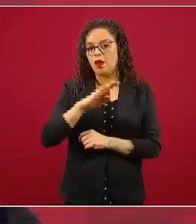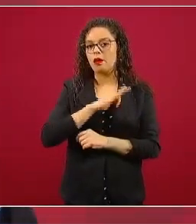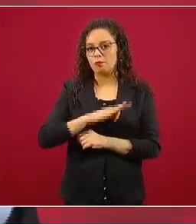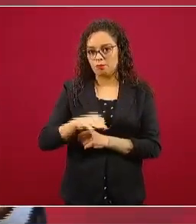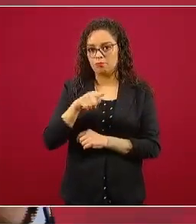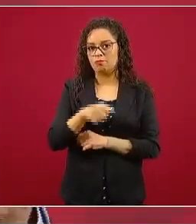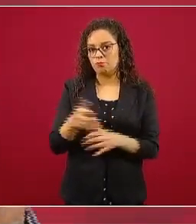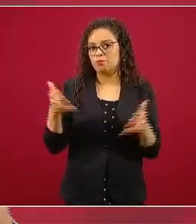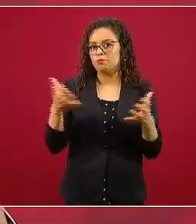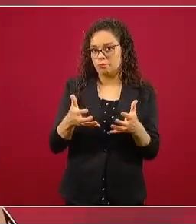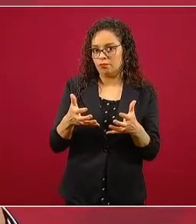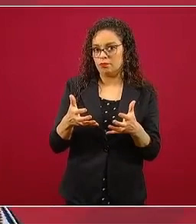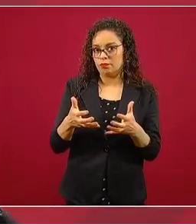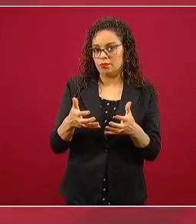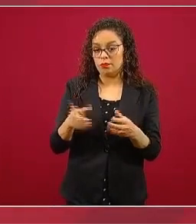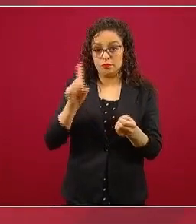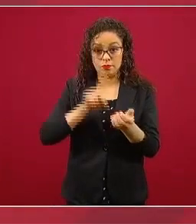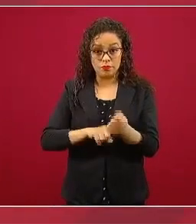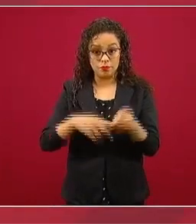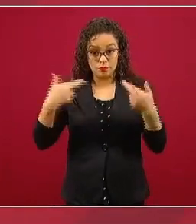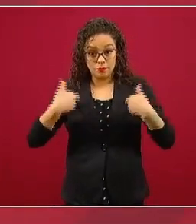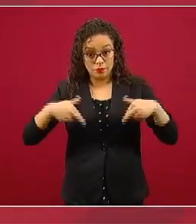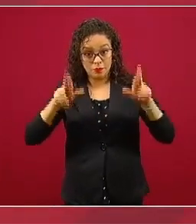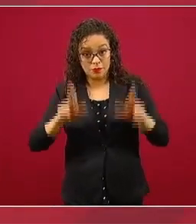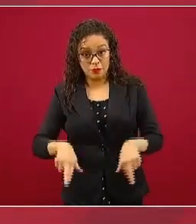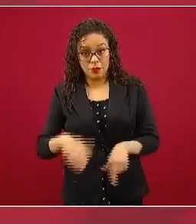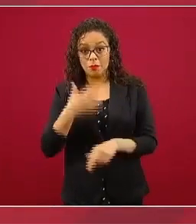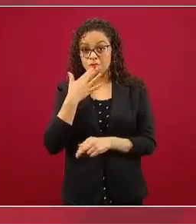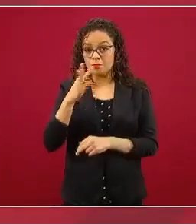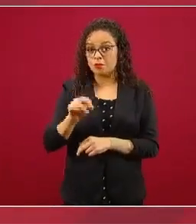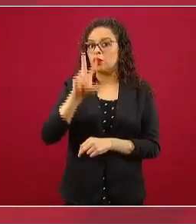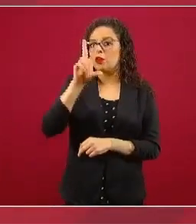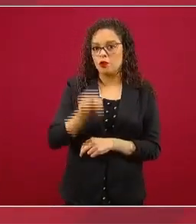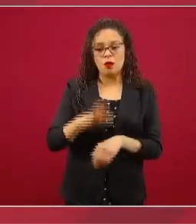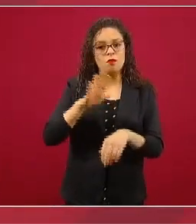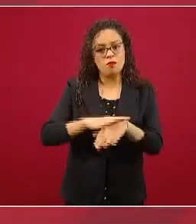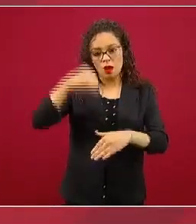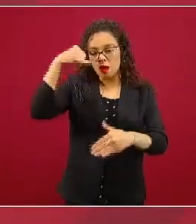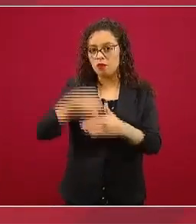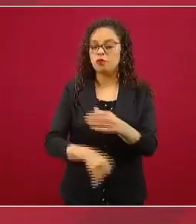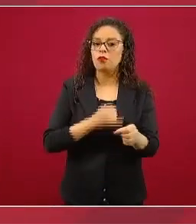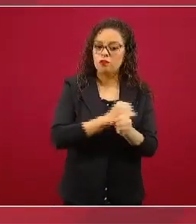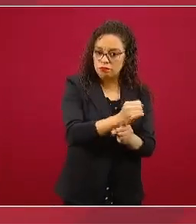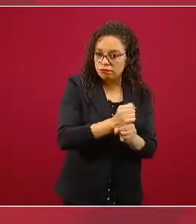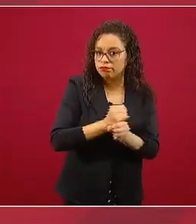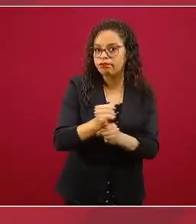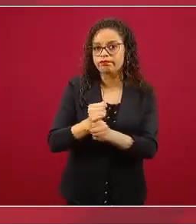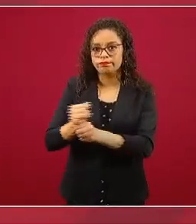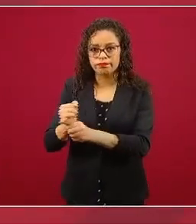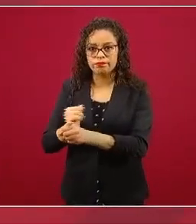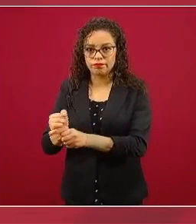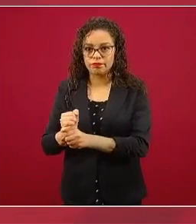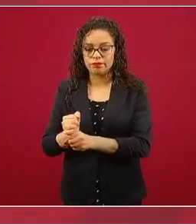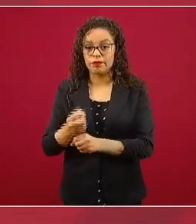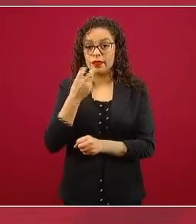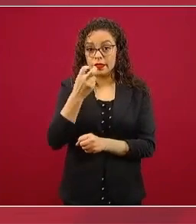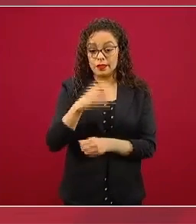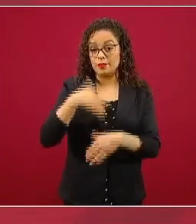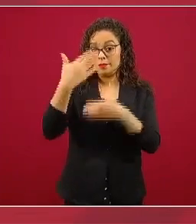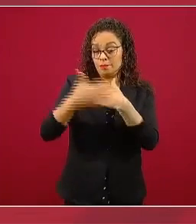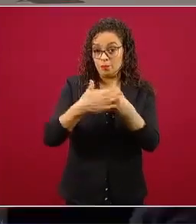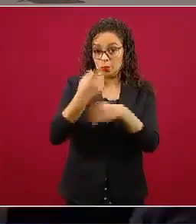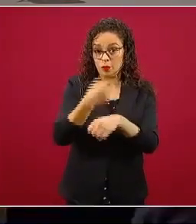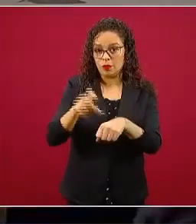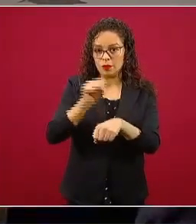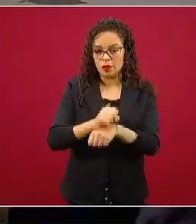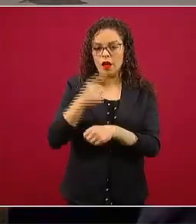tema de representación, es un tema de investigación. Eso lo estaremos informando hacia el fin de la próxima semana